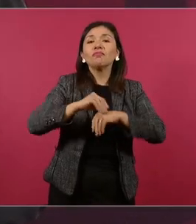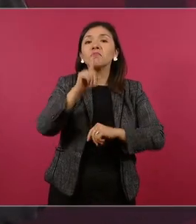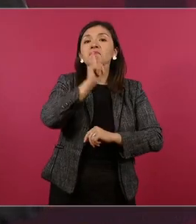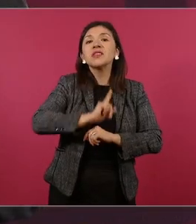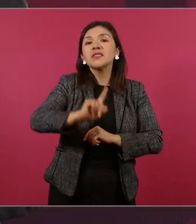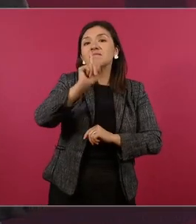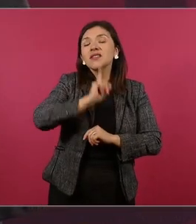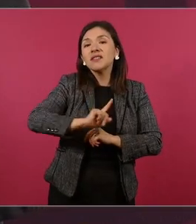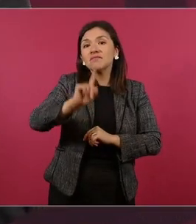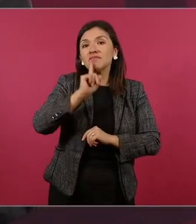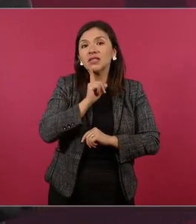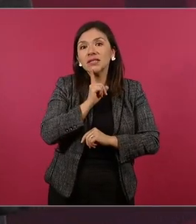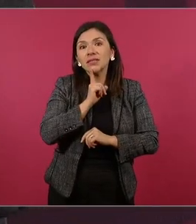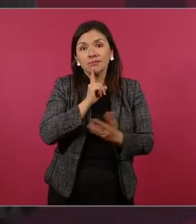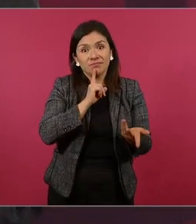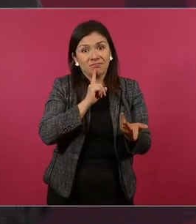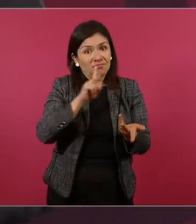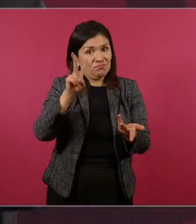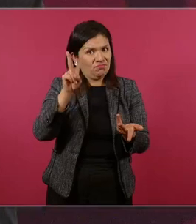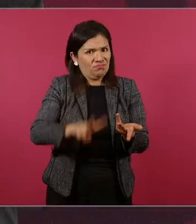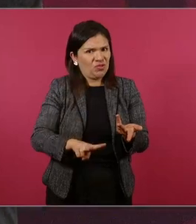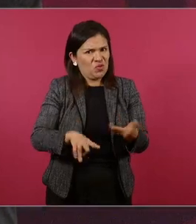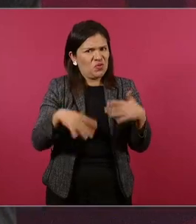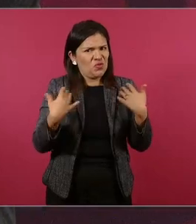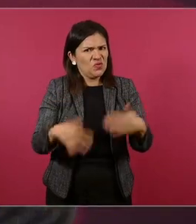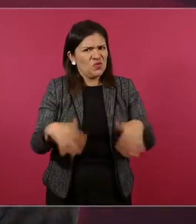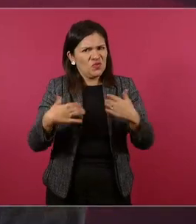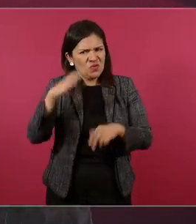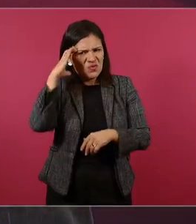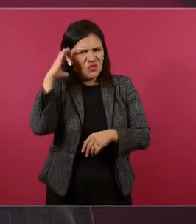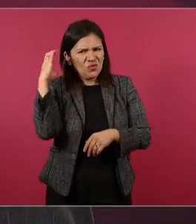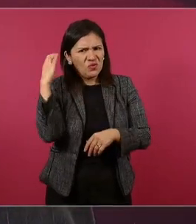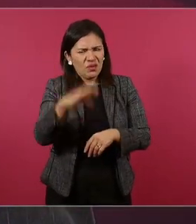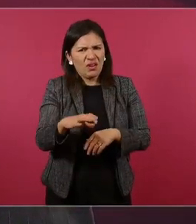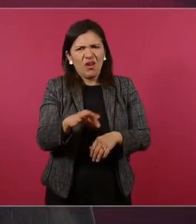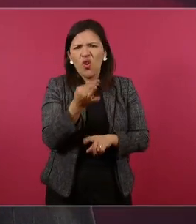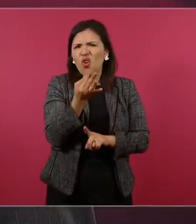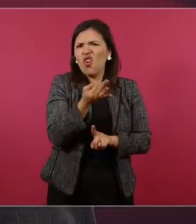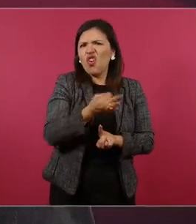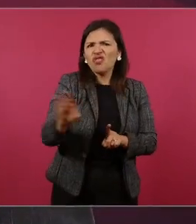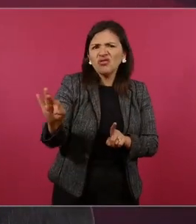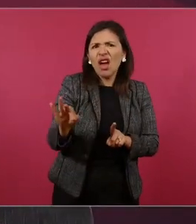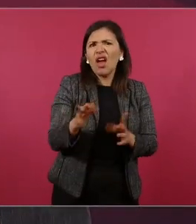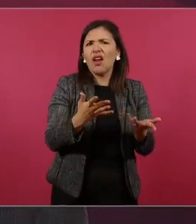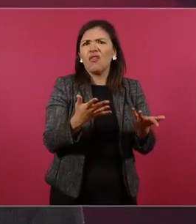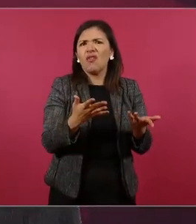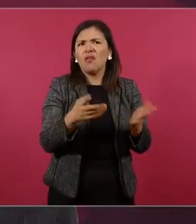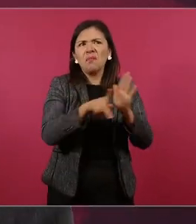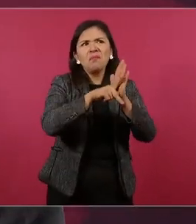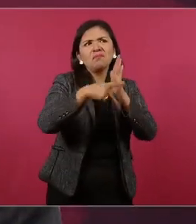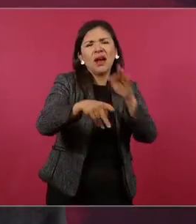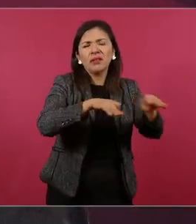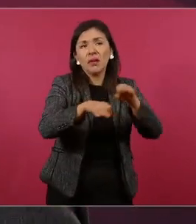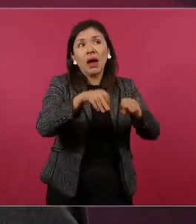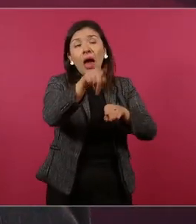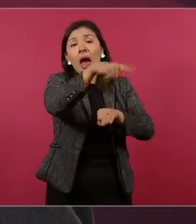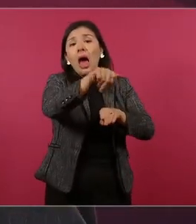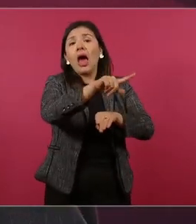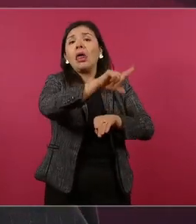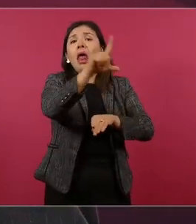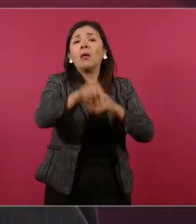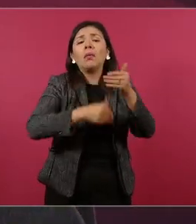calumniador sí muy agresivo este grosero le fue